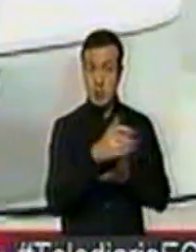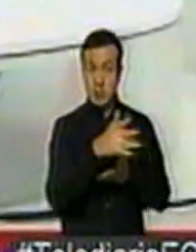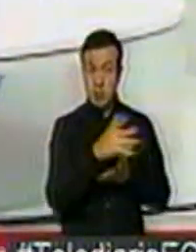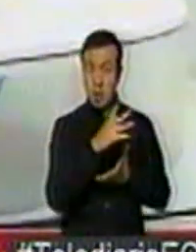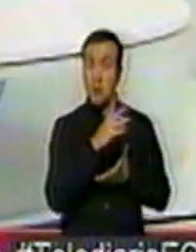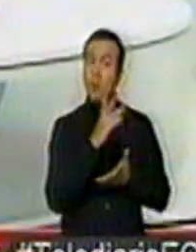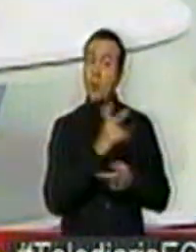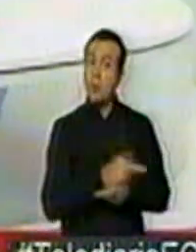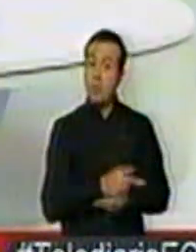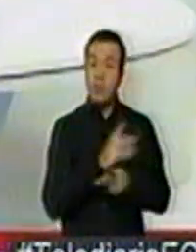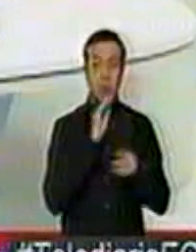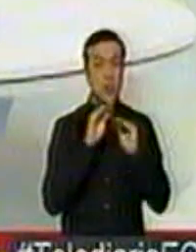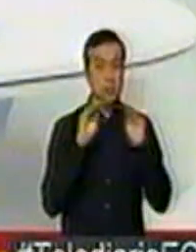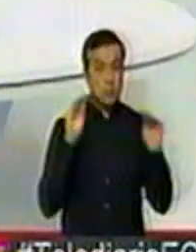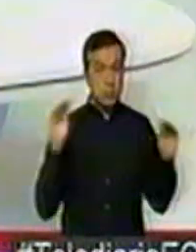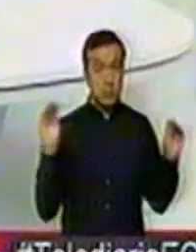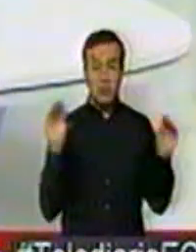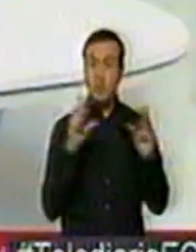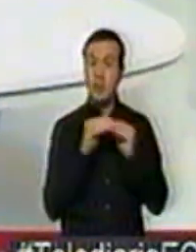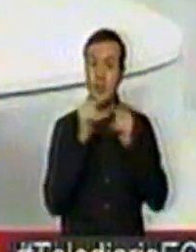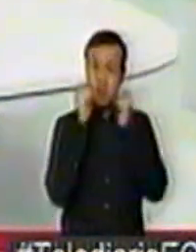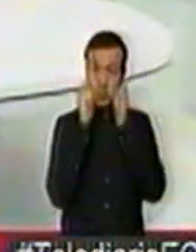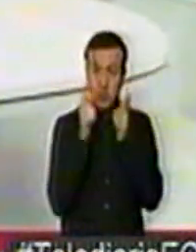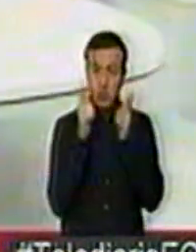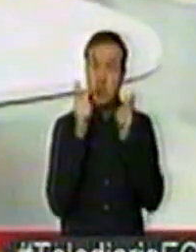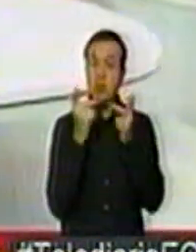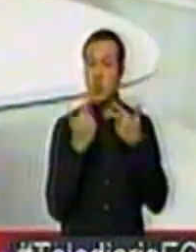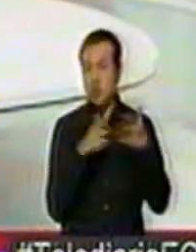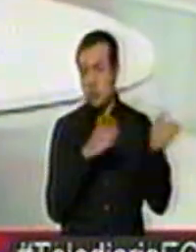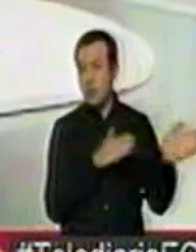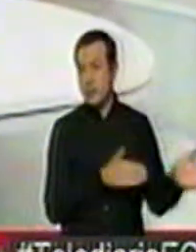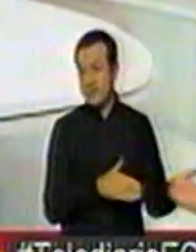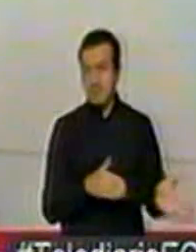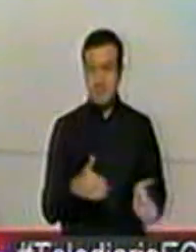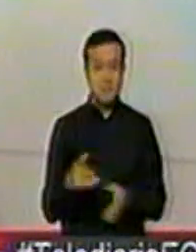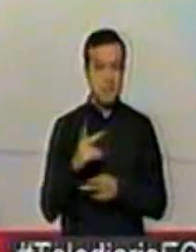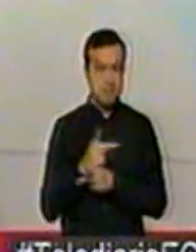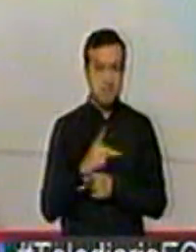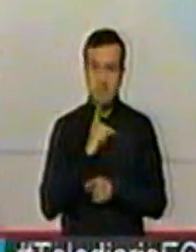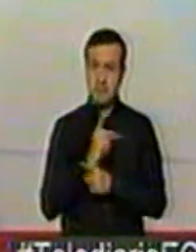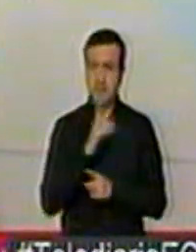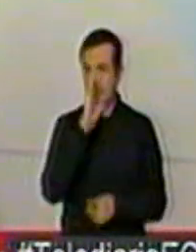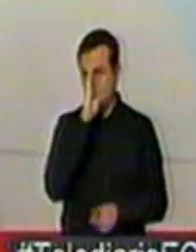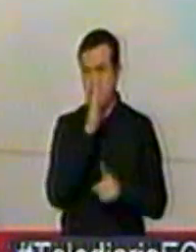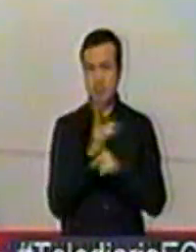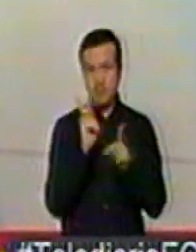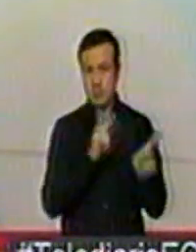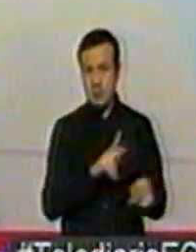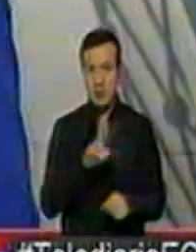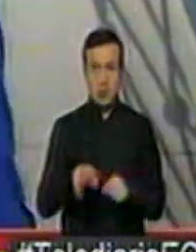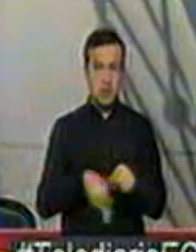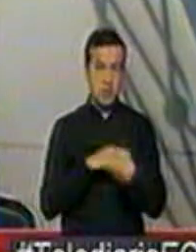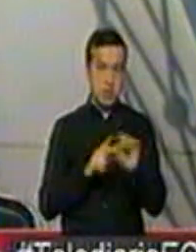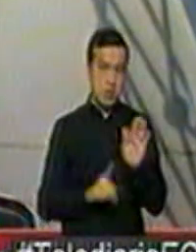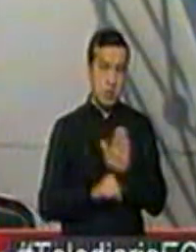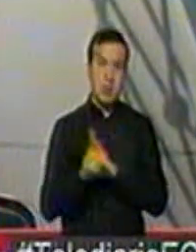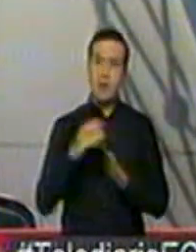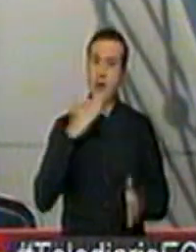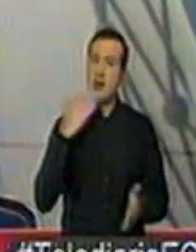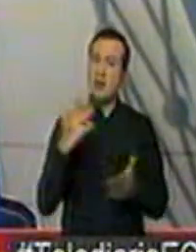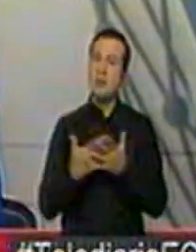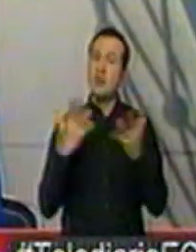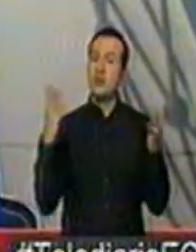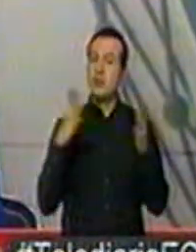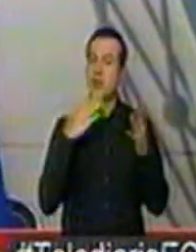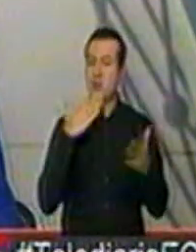esta forma nosotros también estaremos vigilantes a que se cumpla precisamente con las metas del Plan Nacional de Desarrollo. Muchísimas gracias por acompañarnos el día